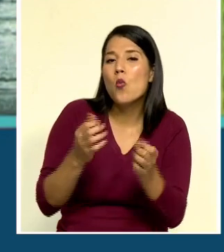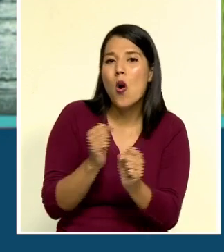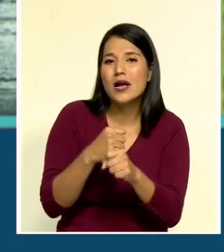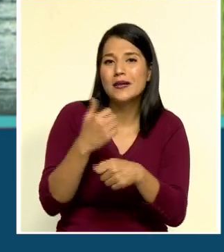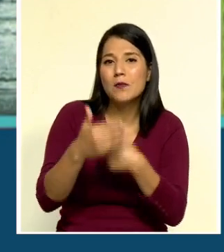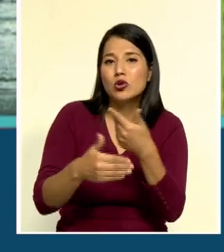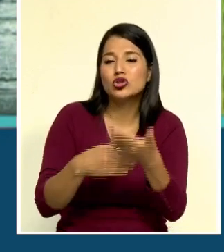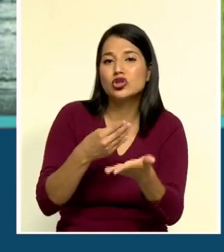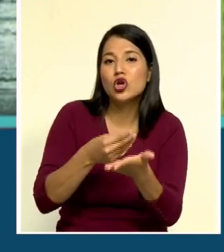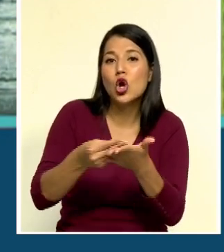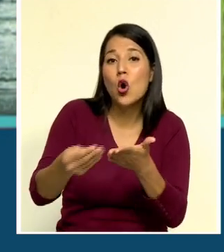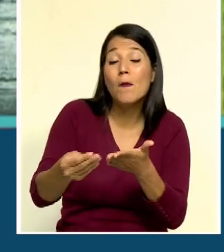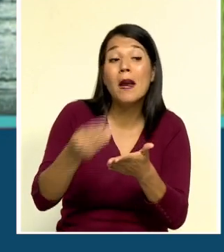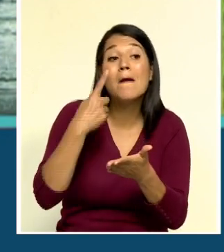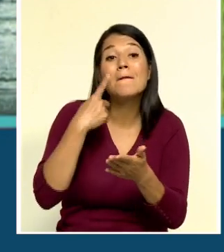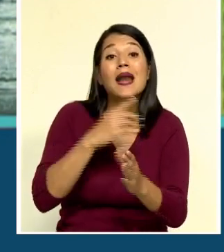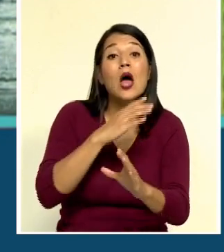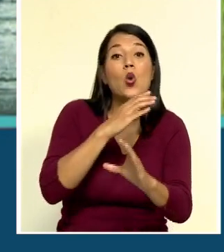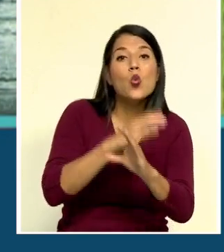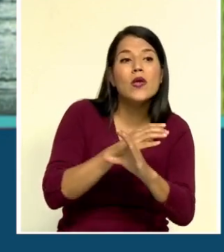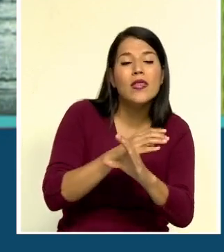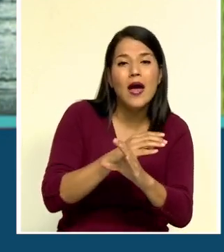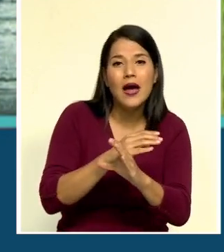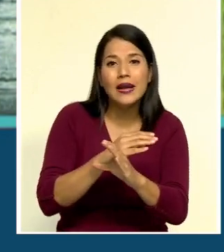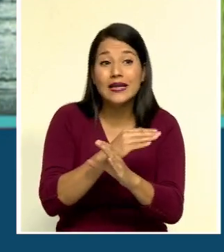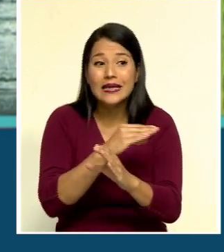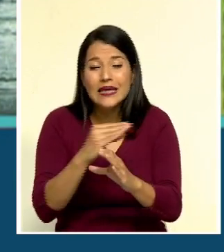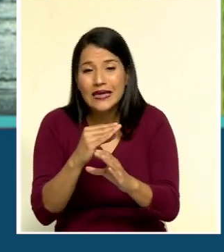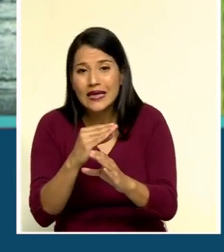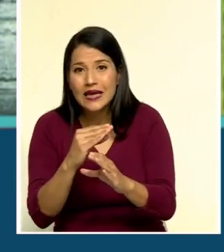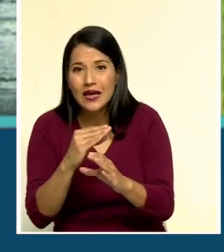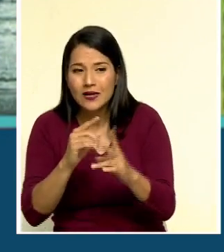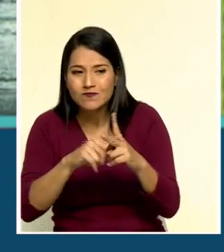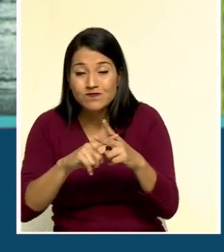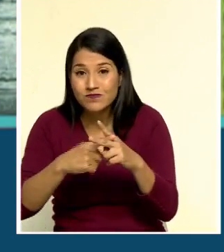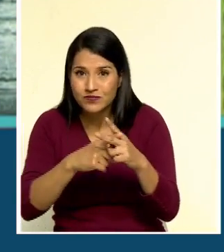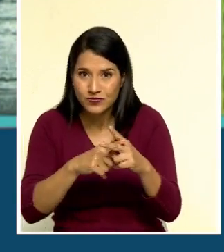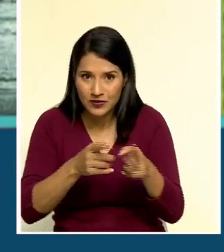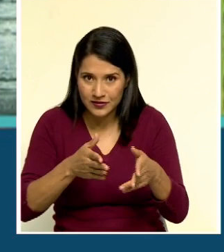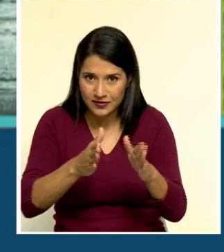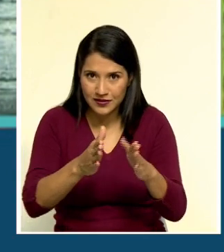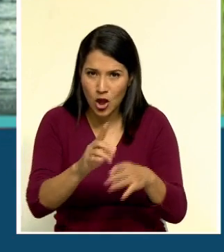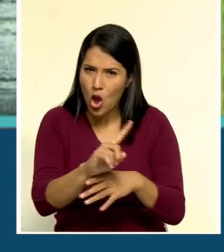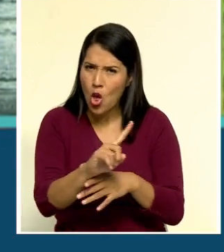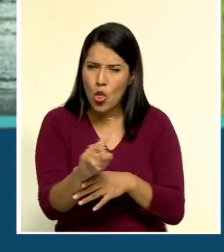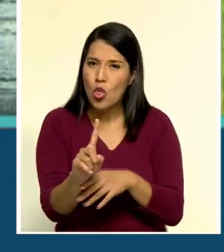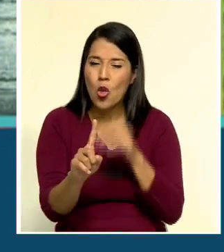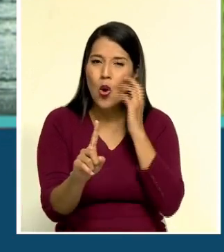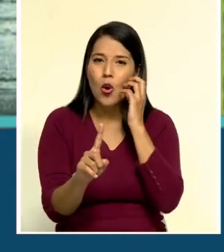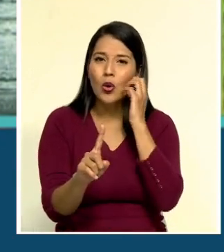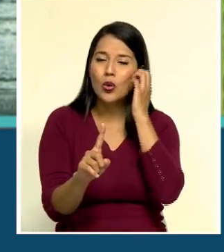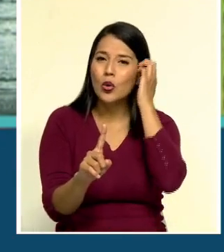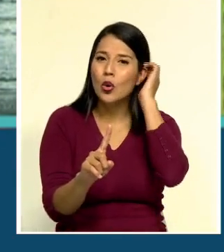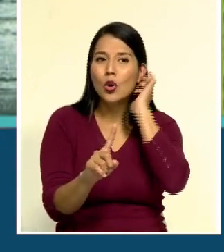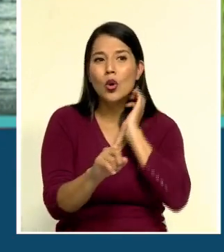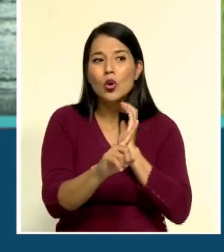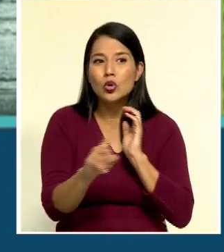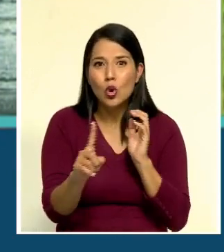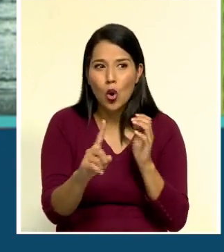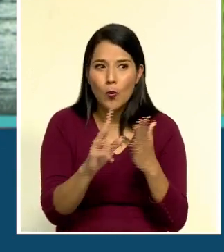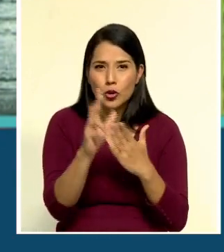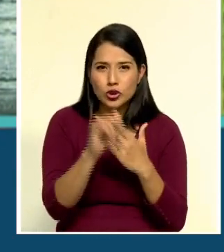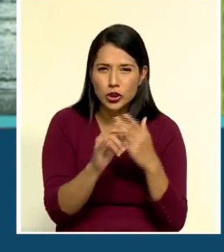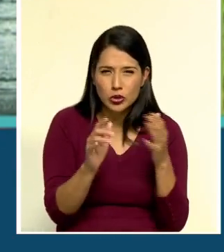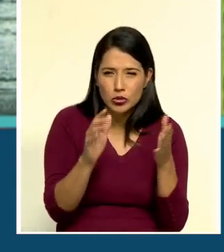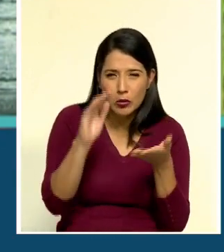y mantenimiento, no estos pequeñitos, porque estos son apenas para salir del paso, porque como hay investigaciones en curso y otra serie de razones, no